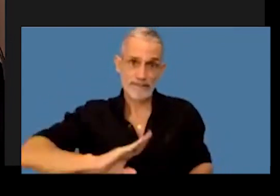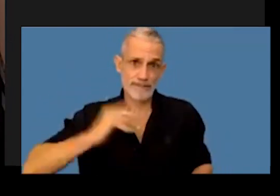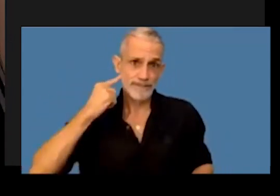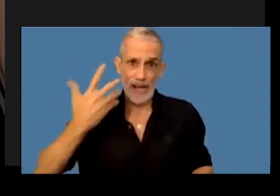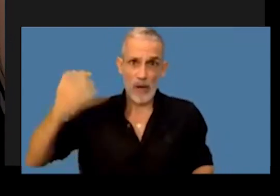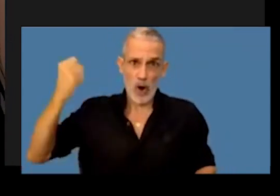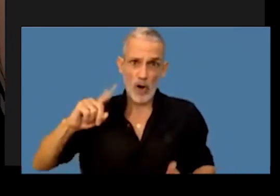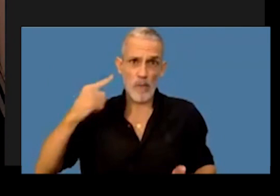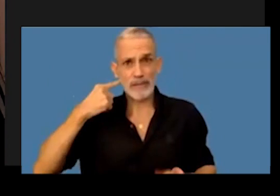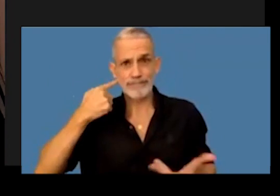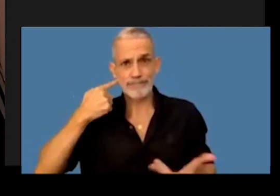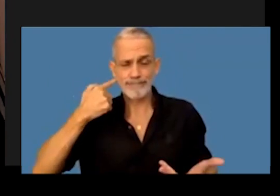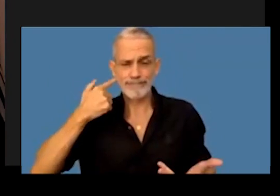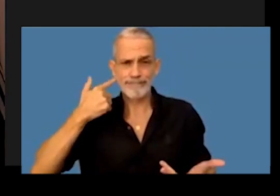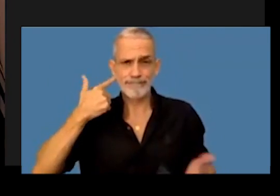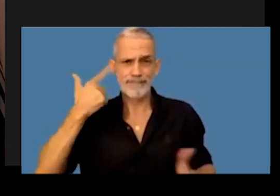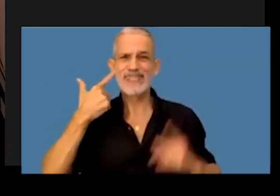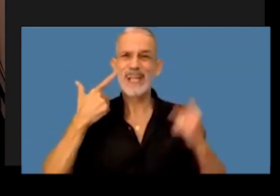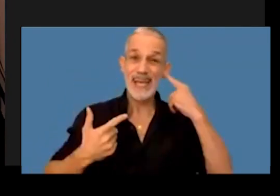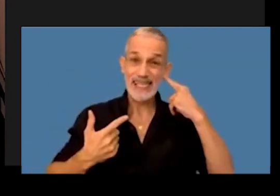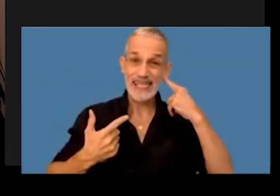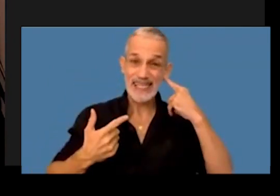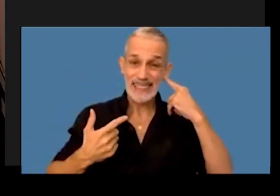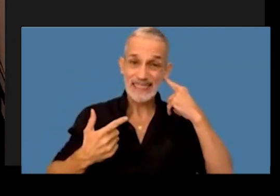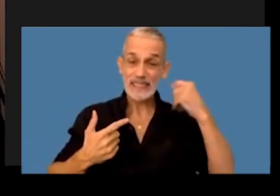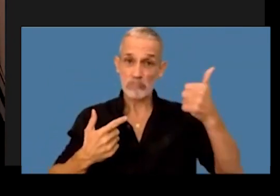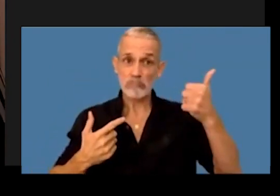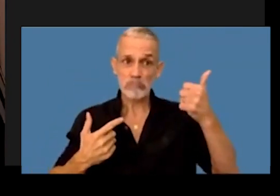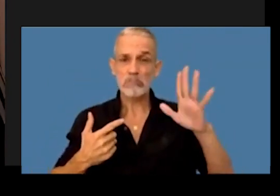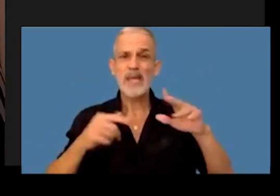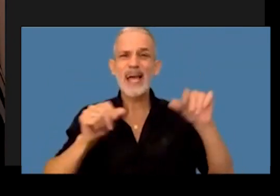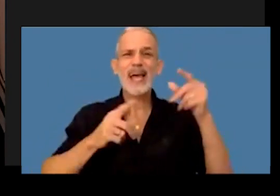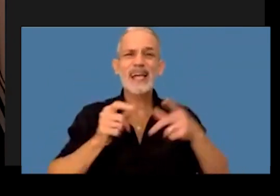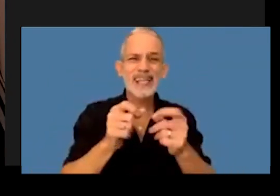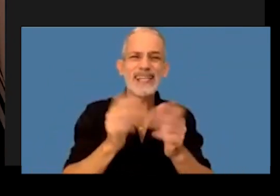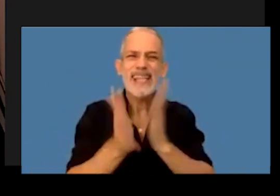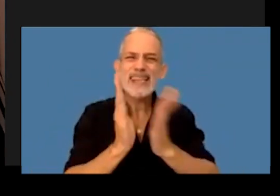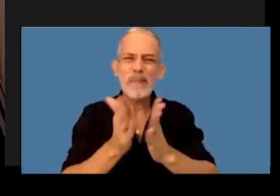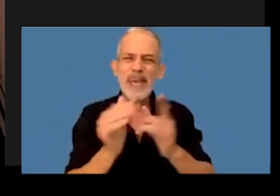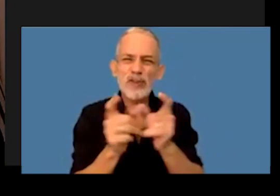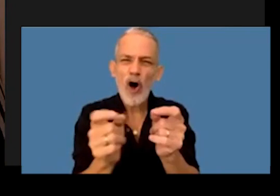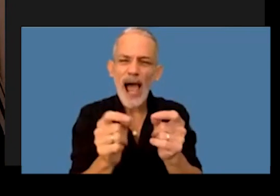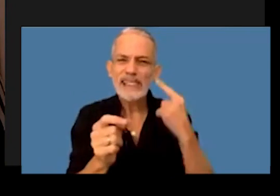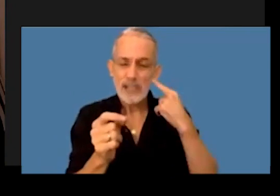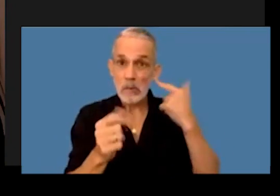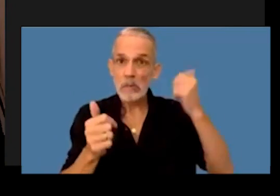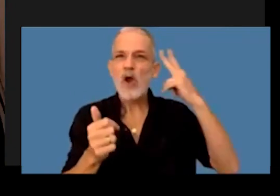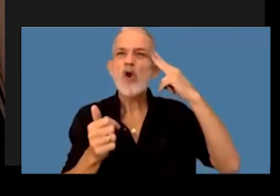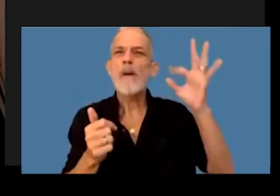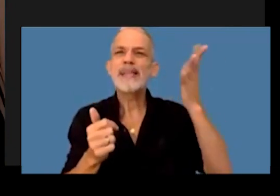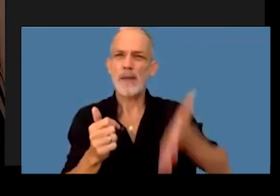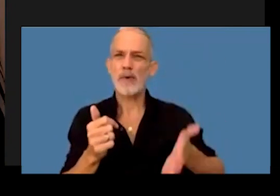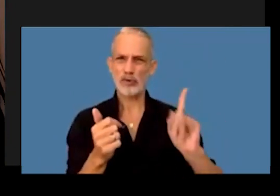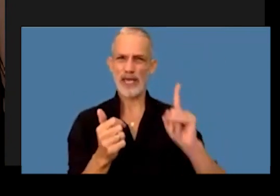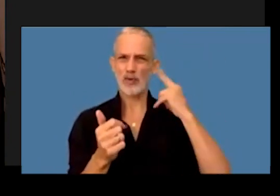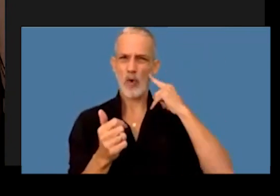oído. Y del otro, bueno, todavía la quimio no ha hecho efecto o quedó en ese 90%.